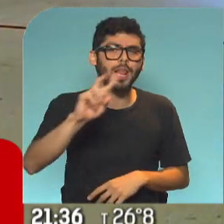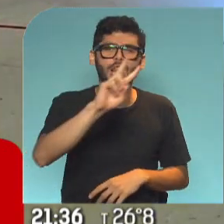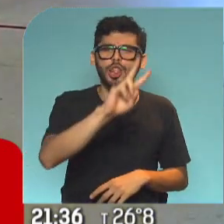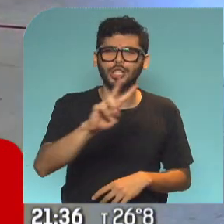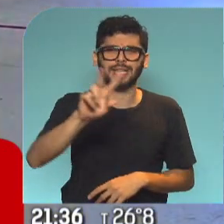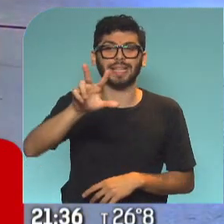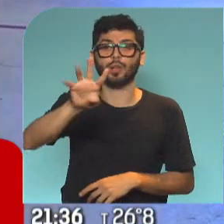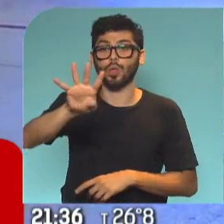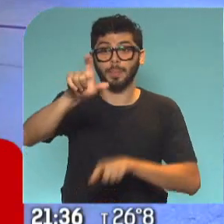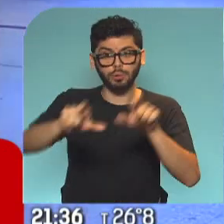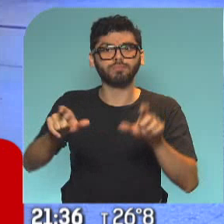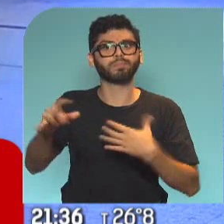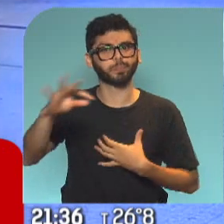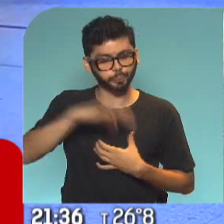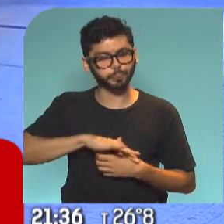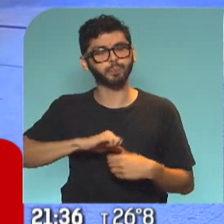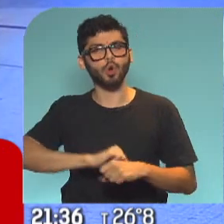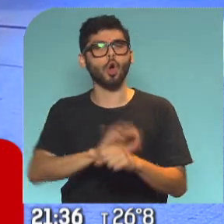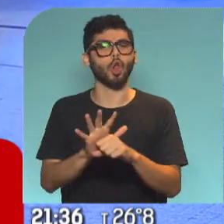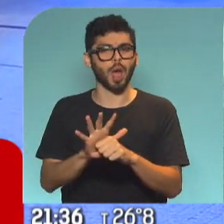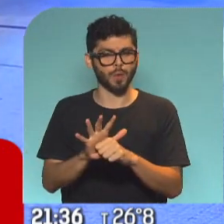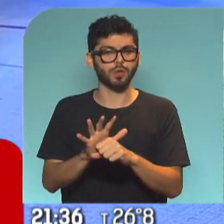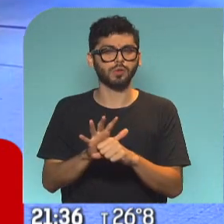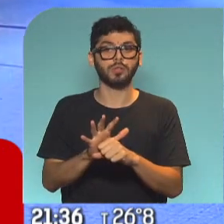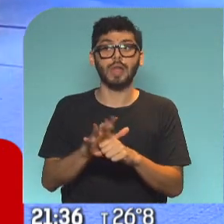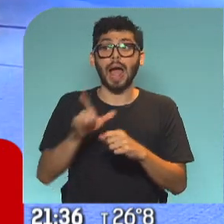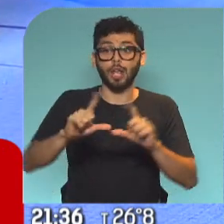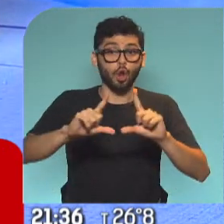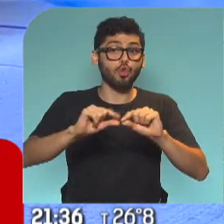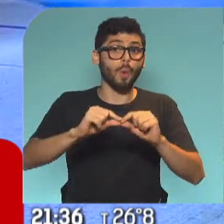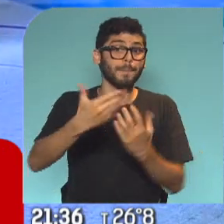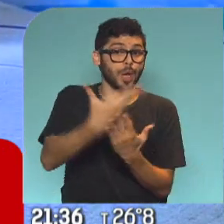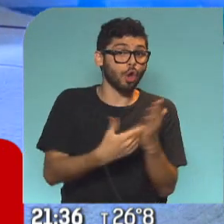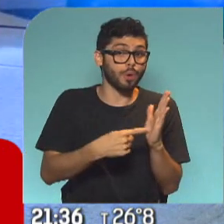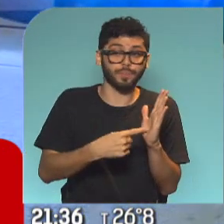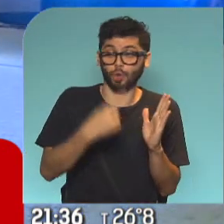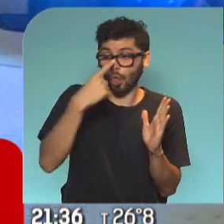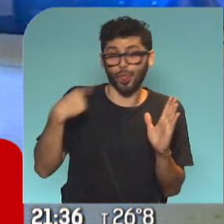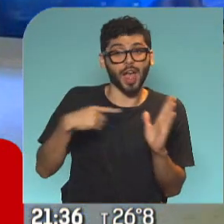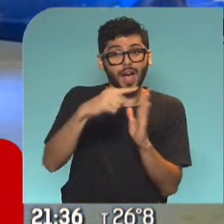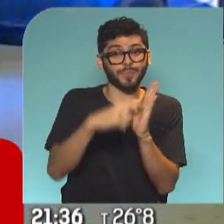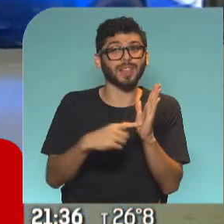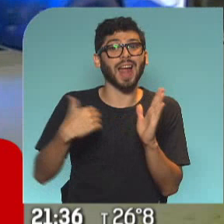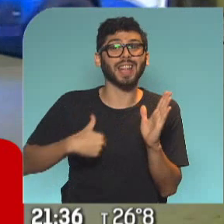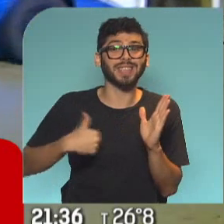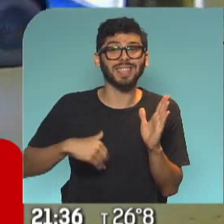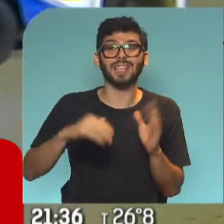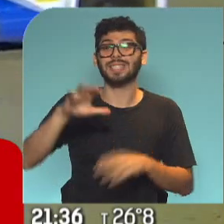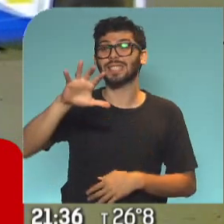8.234 fueron diagnosticadas con coronavirus. Son los números de las últimas 24 horas. Argentina lleva